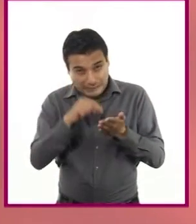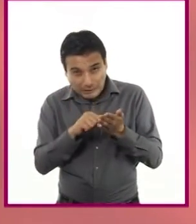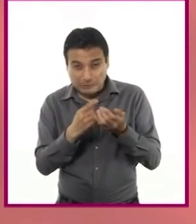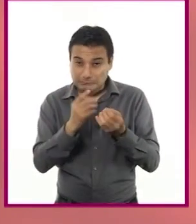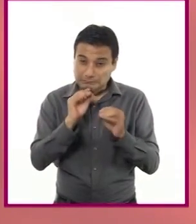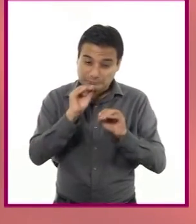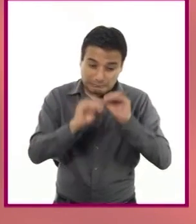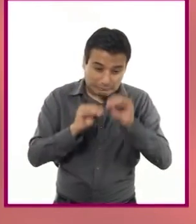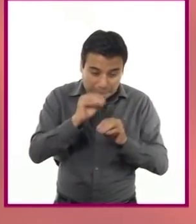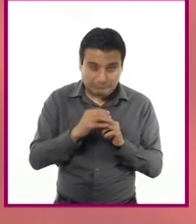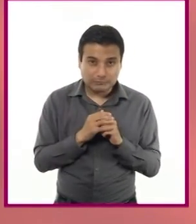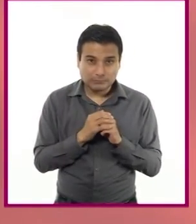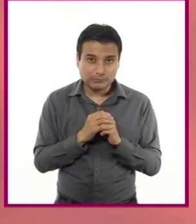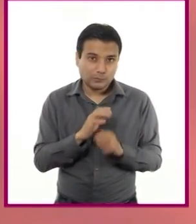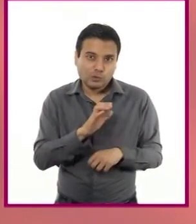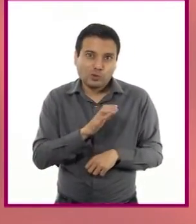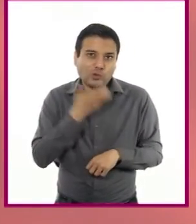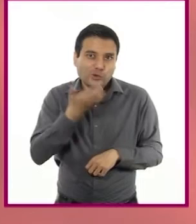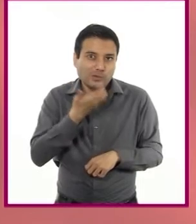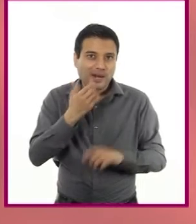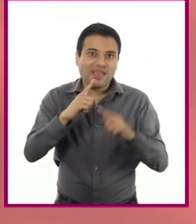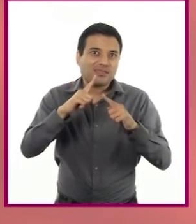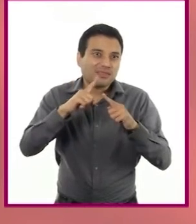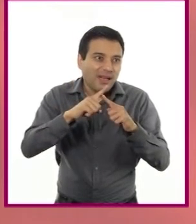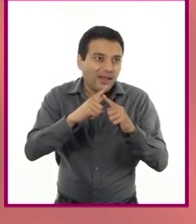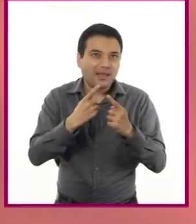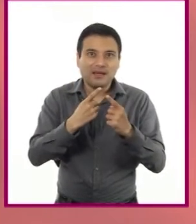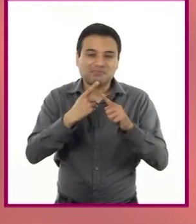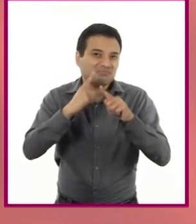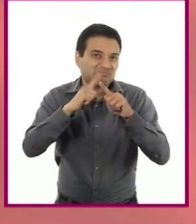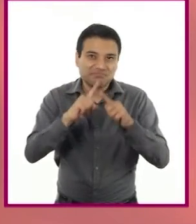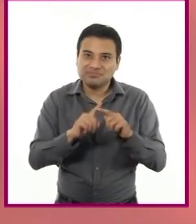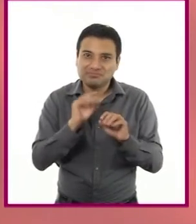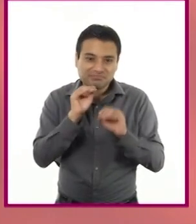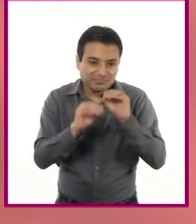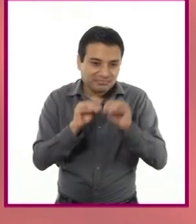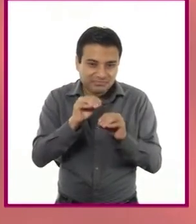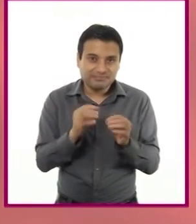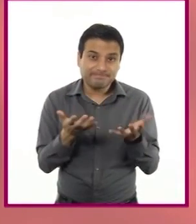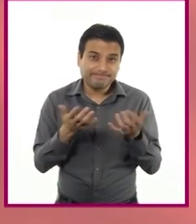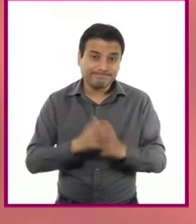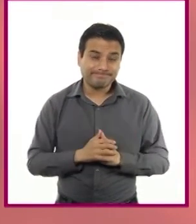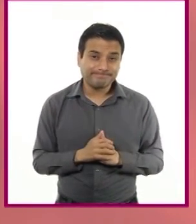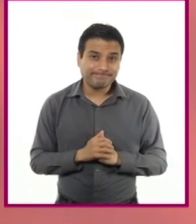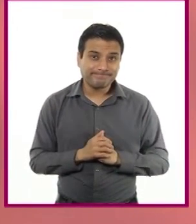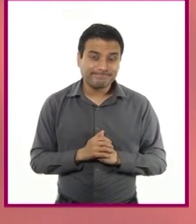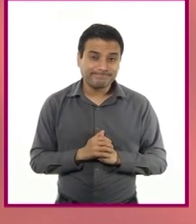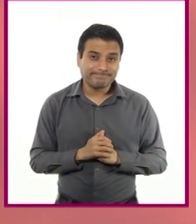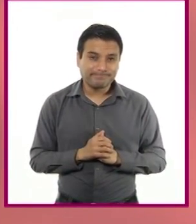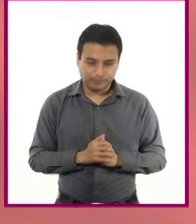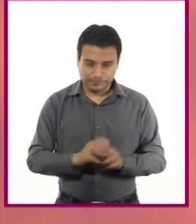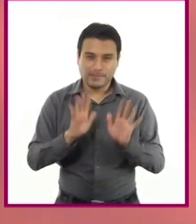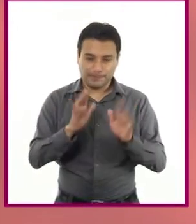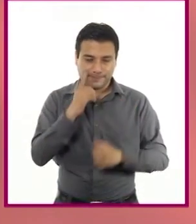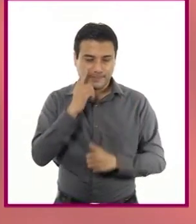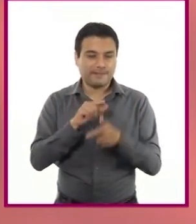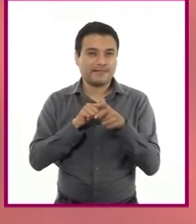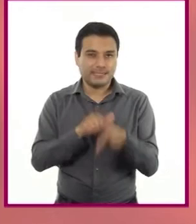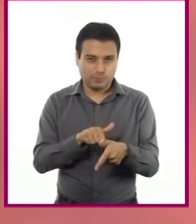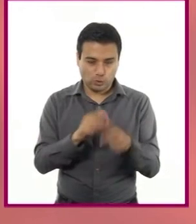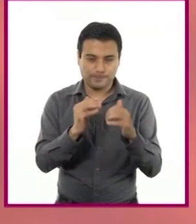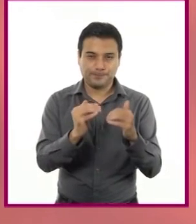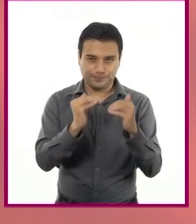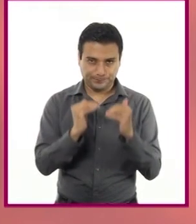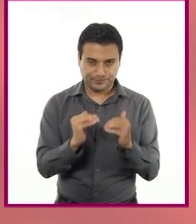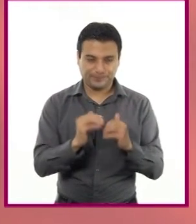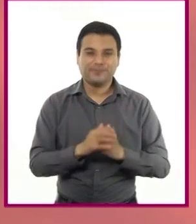de comprender un tema o un hecho es lo que dio paso a los mapas conceptuales. Pero continuemos.